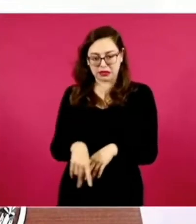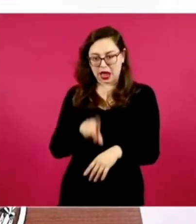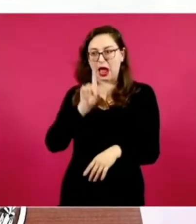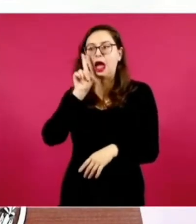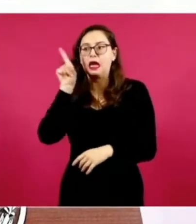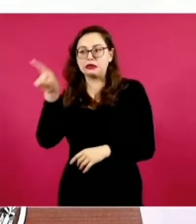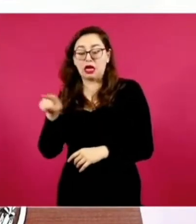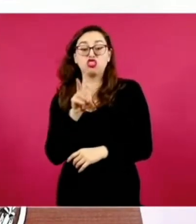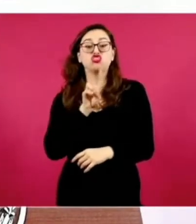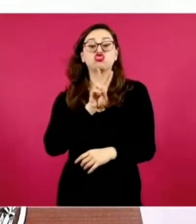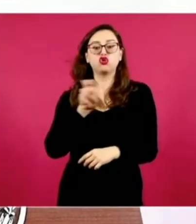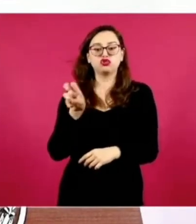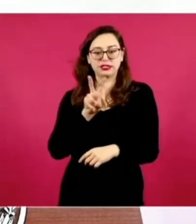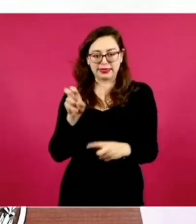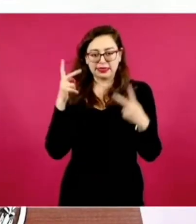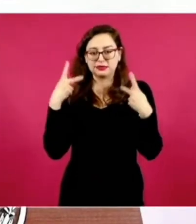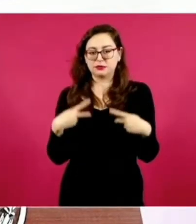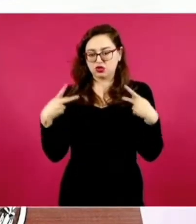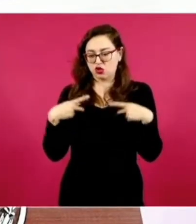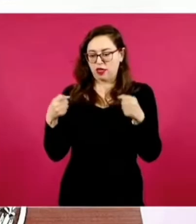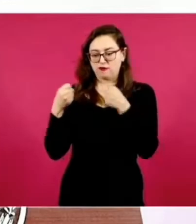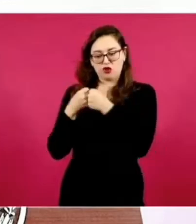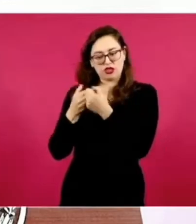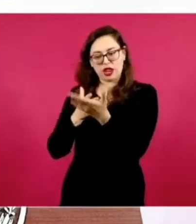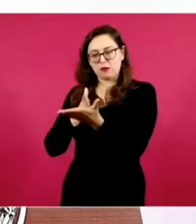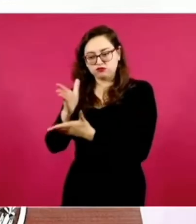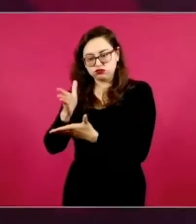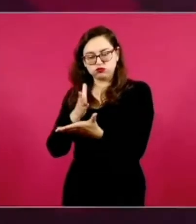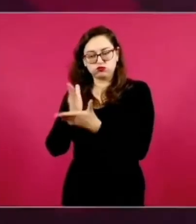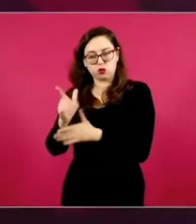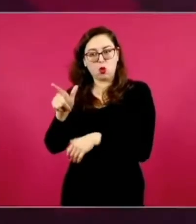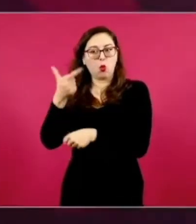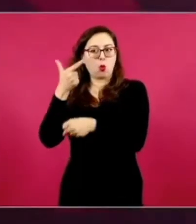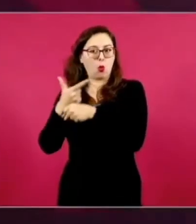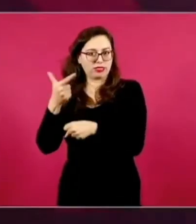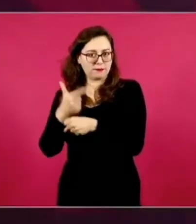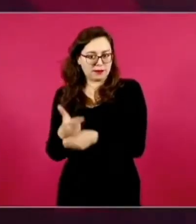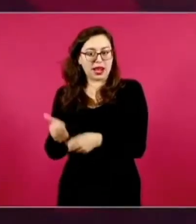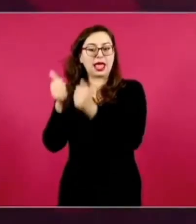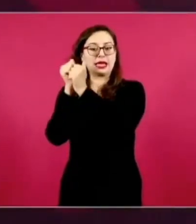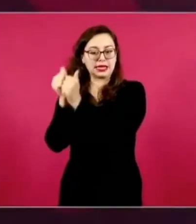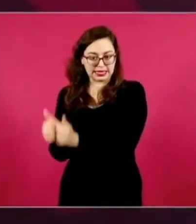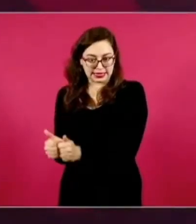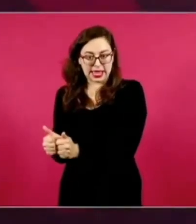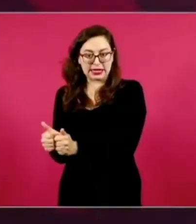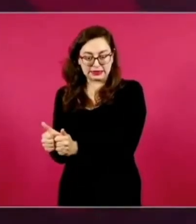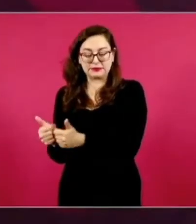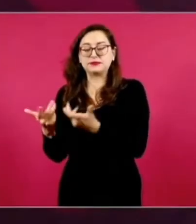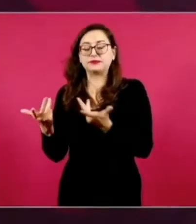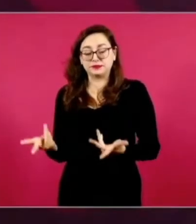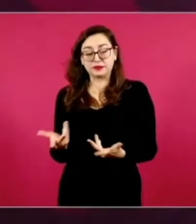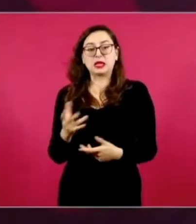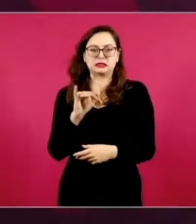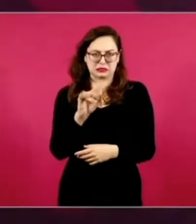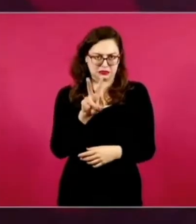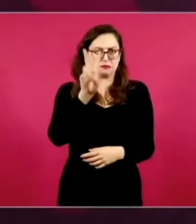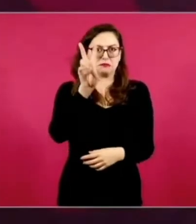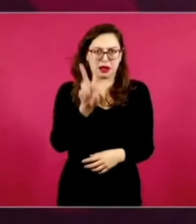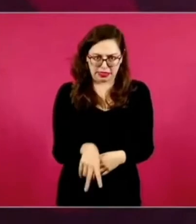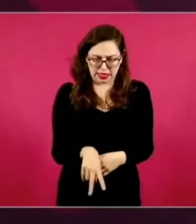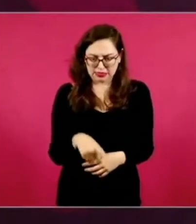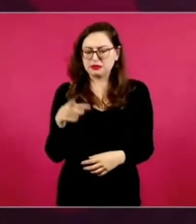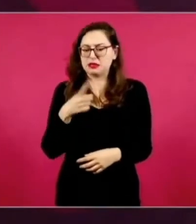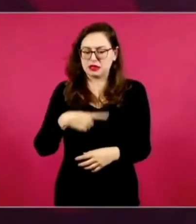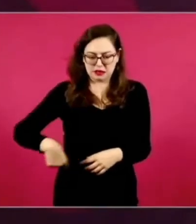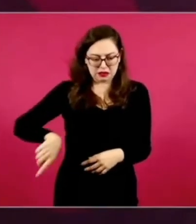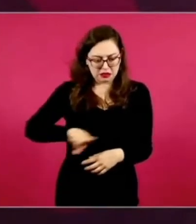siendo atendidas en Guatemala. Están, pues precisamente se cruzaron y la mayoría de